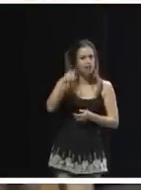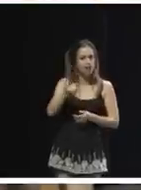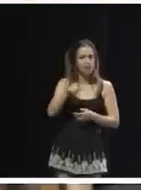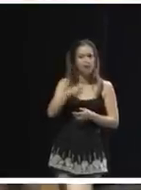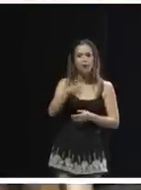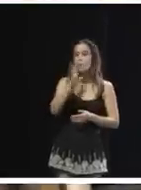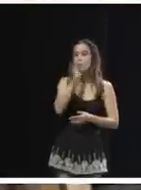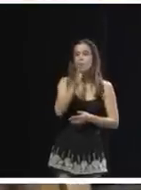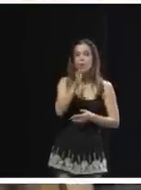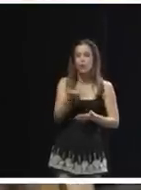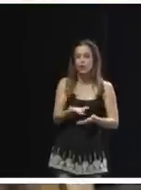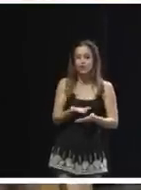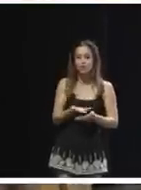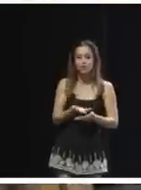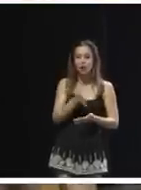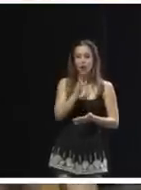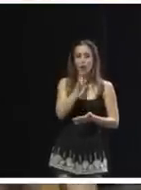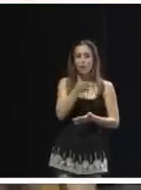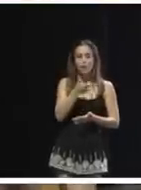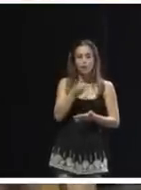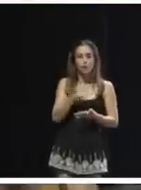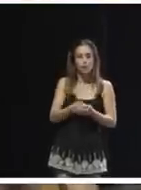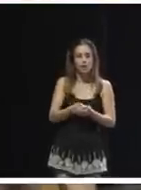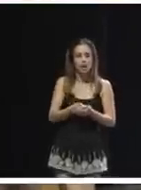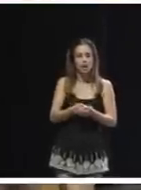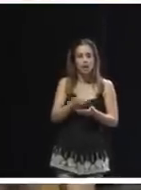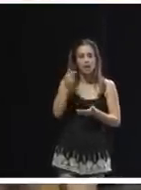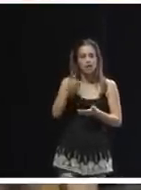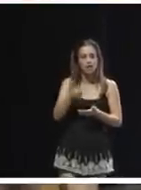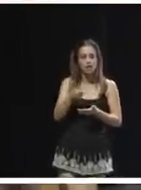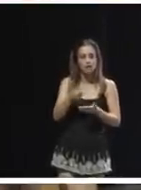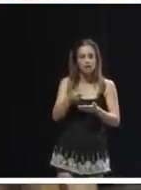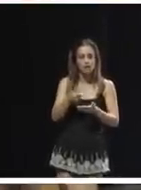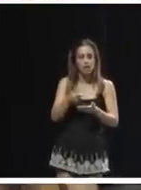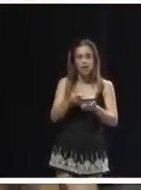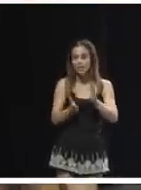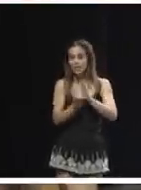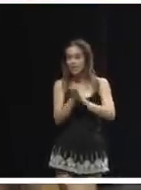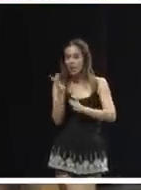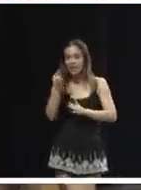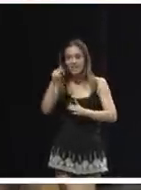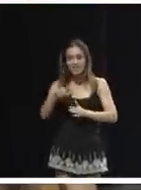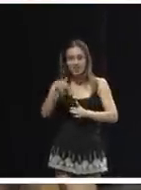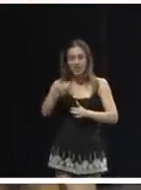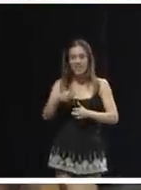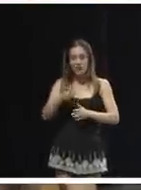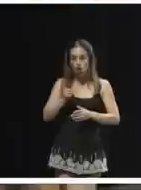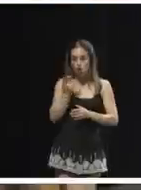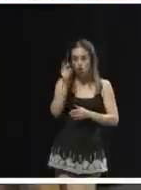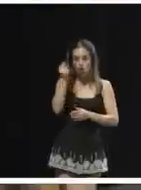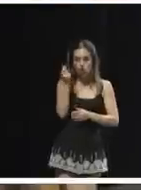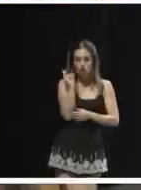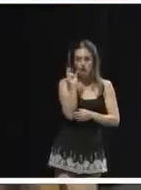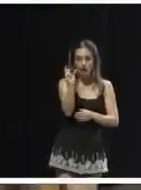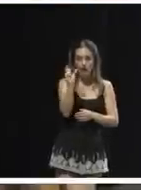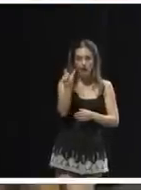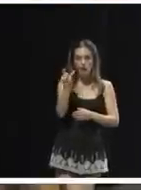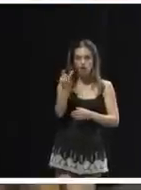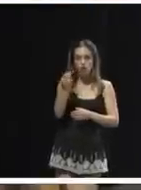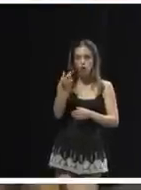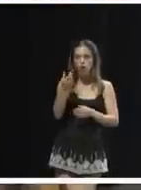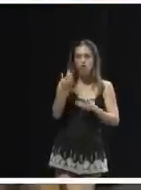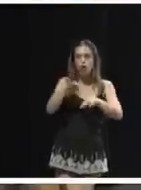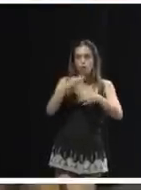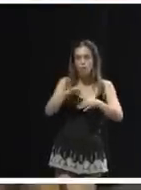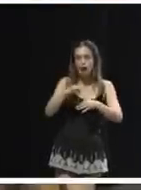qué? ¿Por qué fijamos ese límite ahí? Sencillamente, porque los salarios españoles, su mediana, está ahora